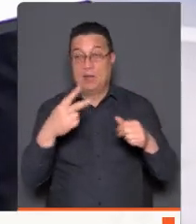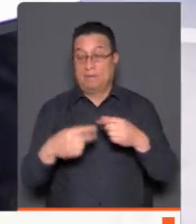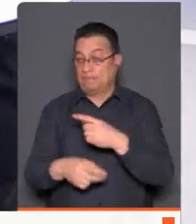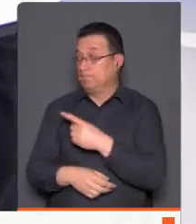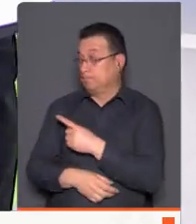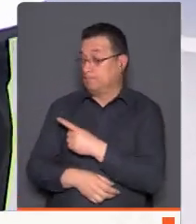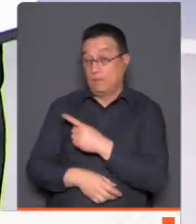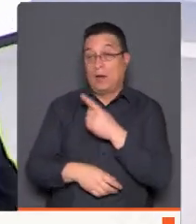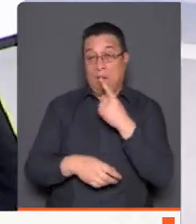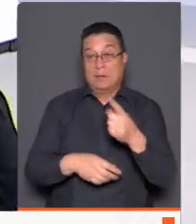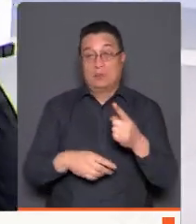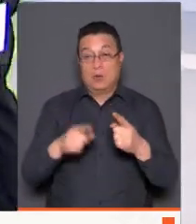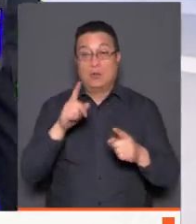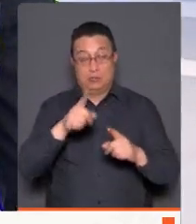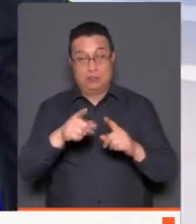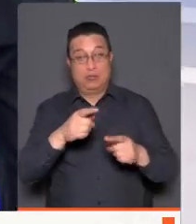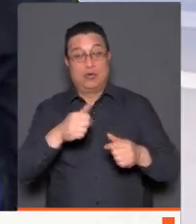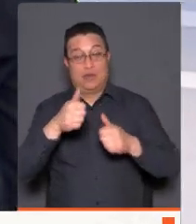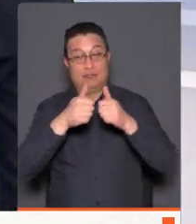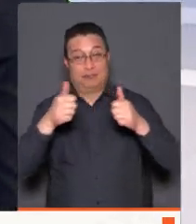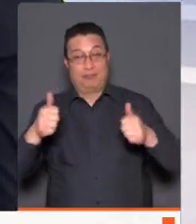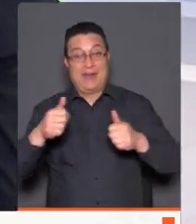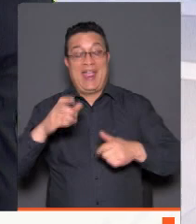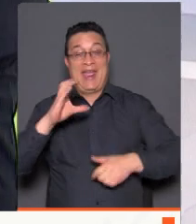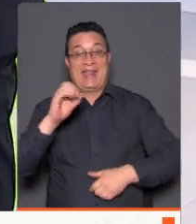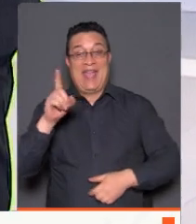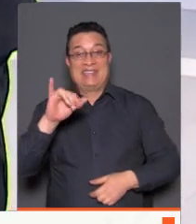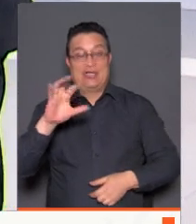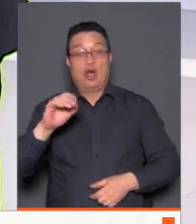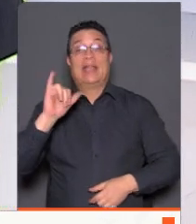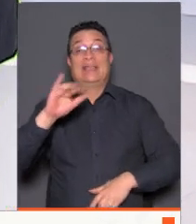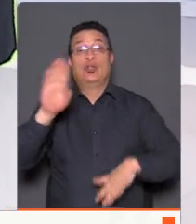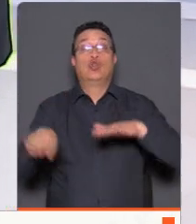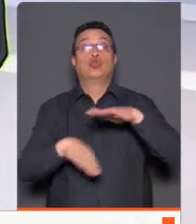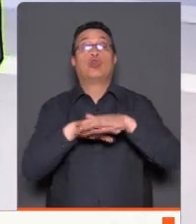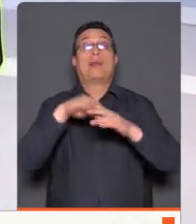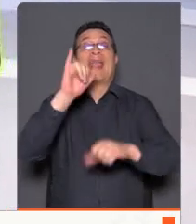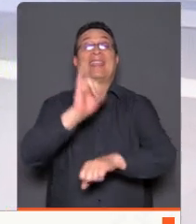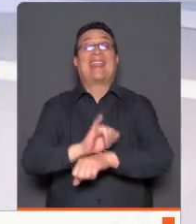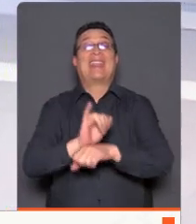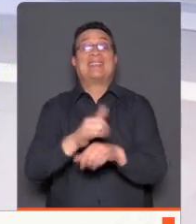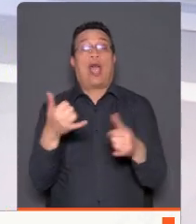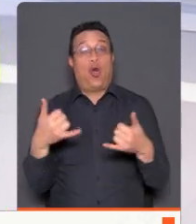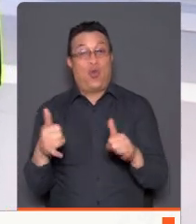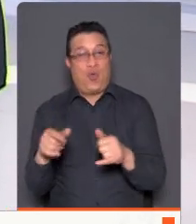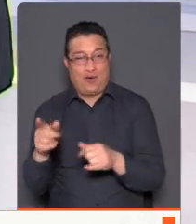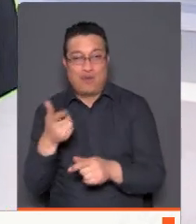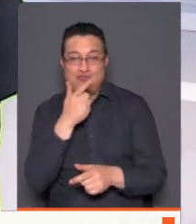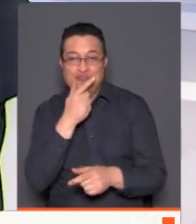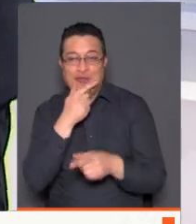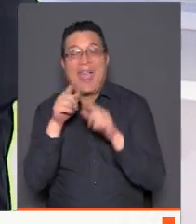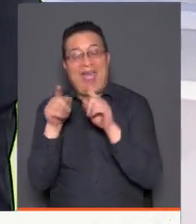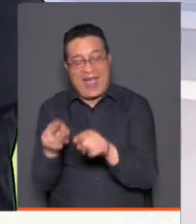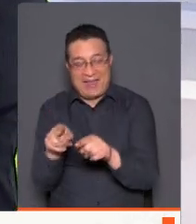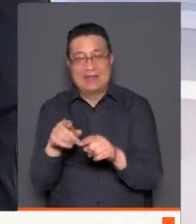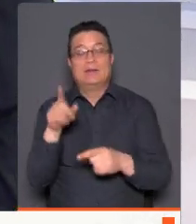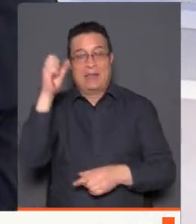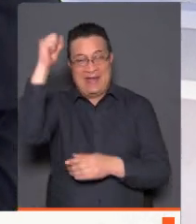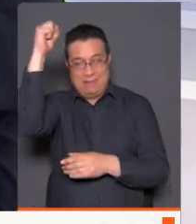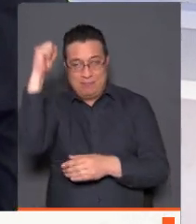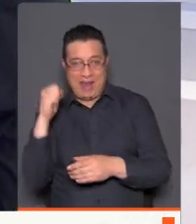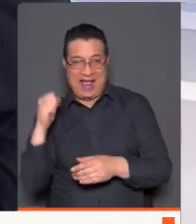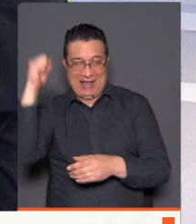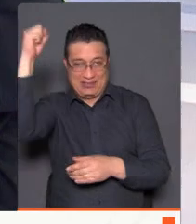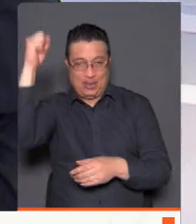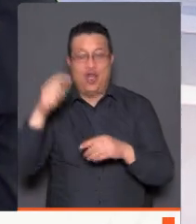han hablado los operadores de los casinos y también la Superintendencia de Juego que vigila y fiscaliza a los operadores de casino. Ellos dijeron, hoy día,